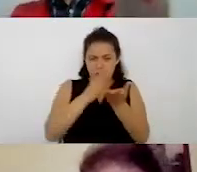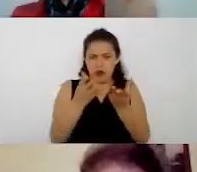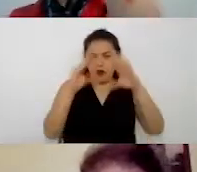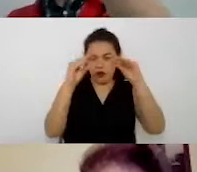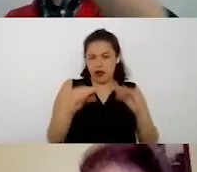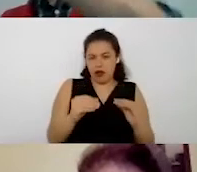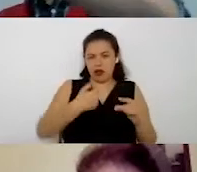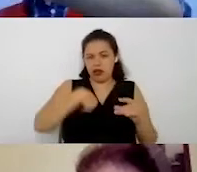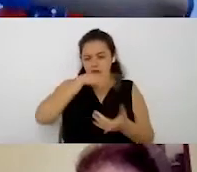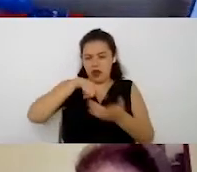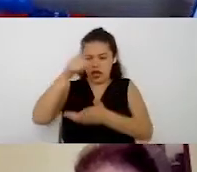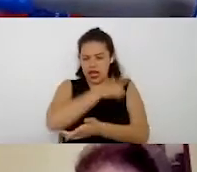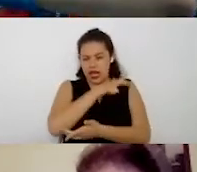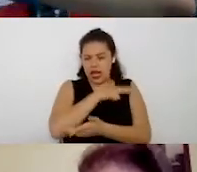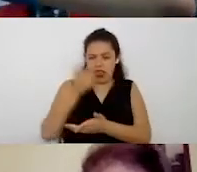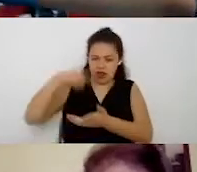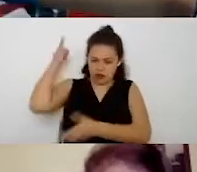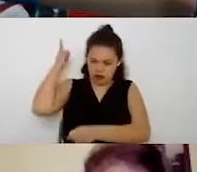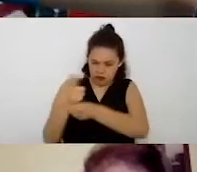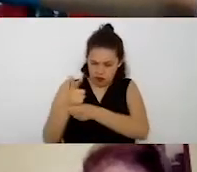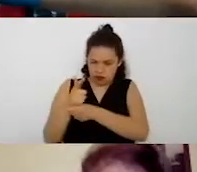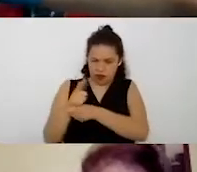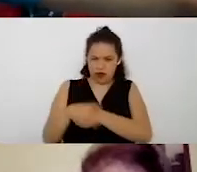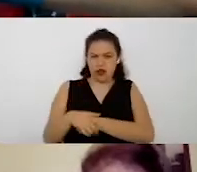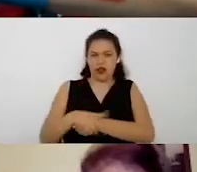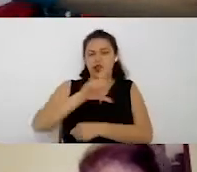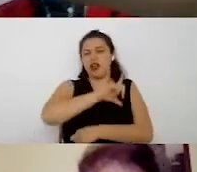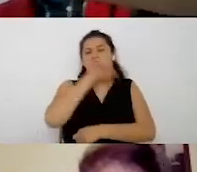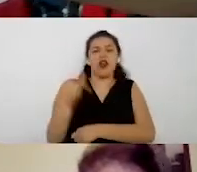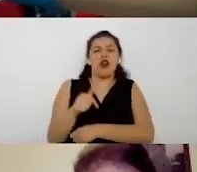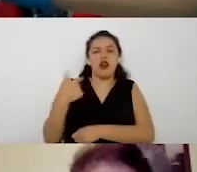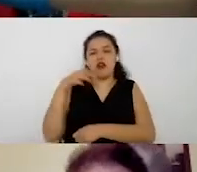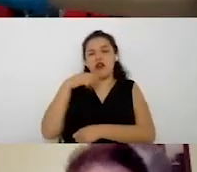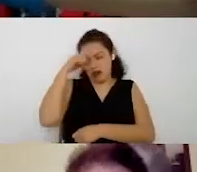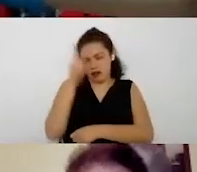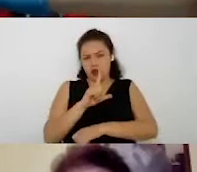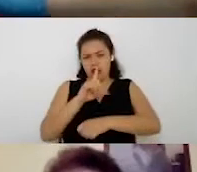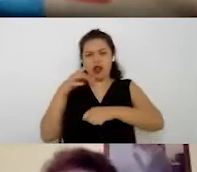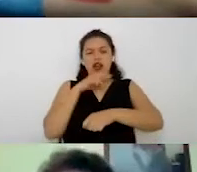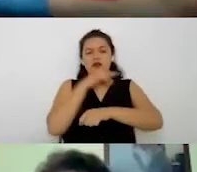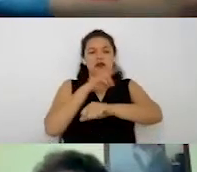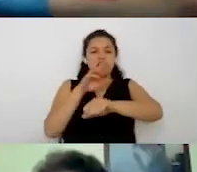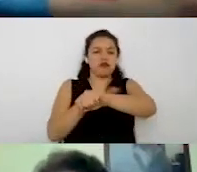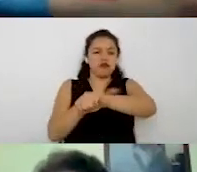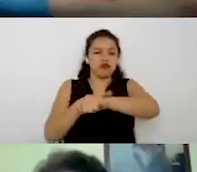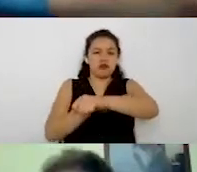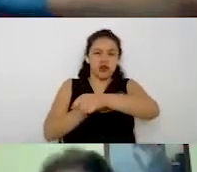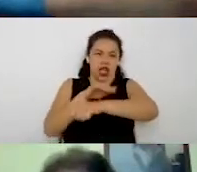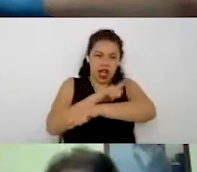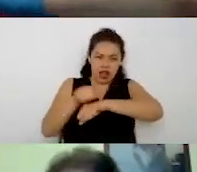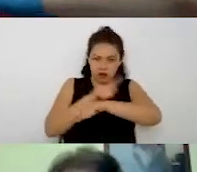Identifico dónde está la herida. ¿Ok? Y lo que voy a hacer simplemente es una limpieza. ¿En qué va a consistir esto?